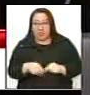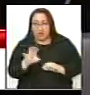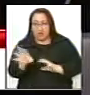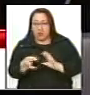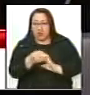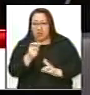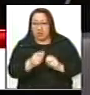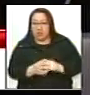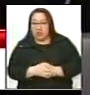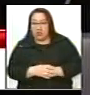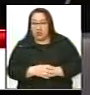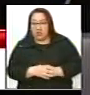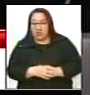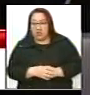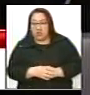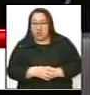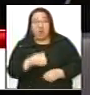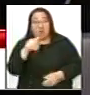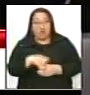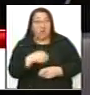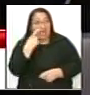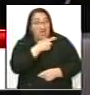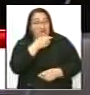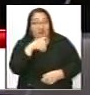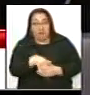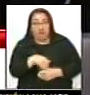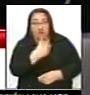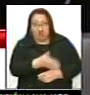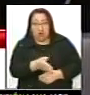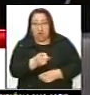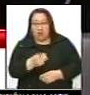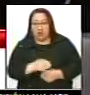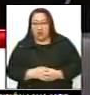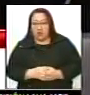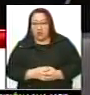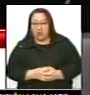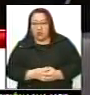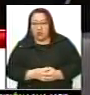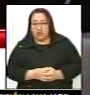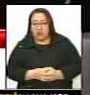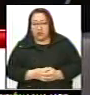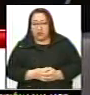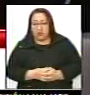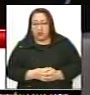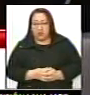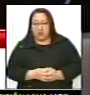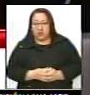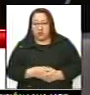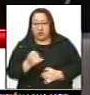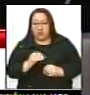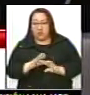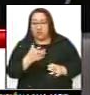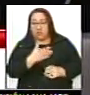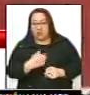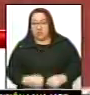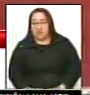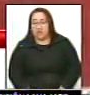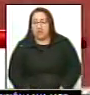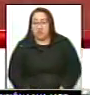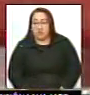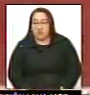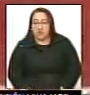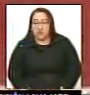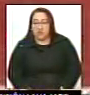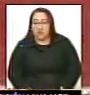estas personas y que voten ellos a favor de la inclusión. Realmente, presidente.